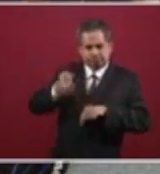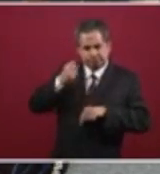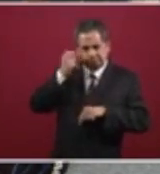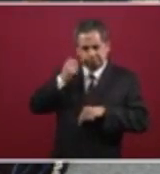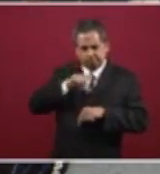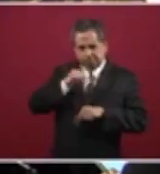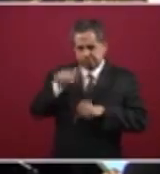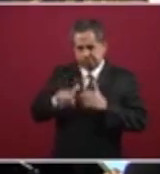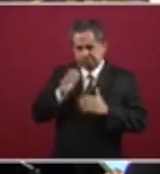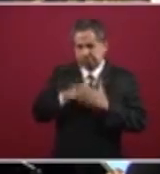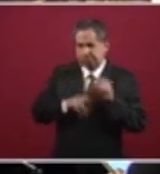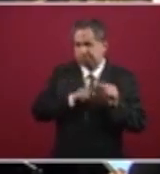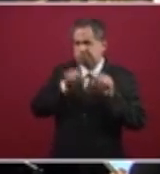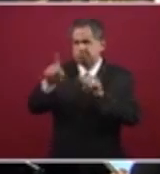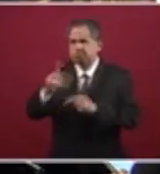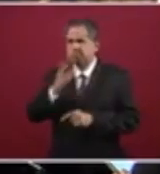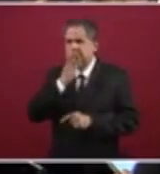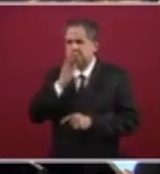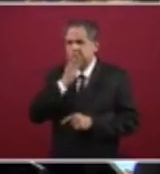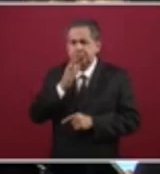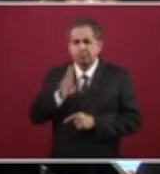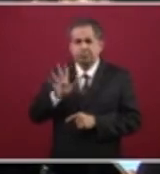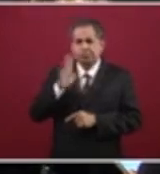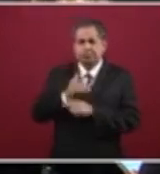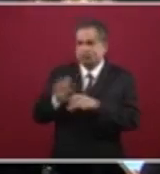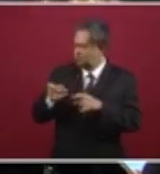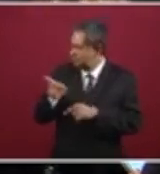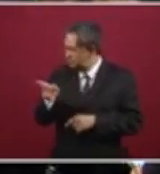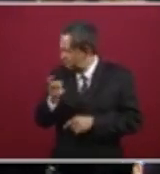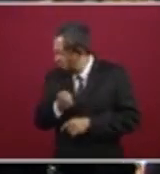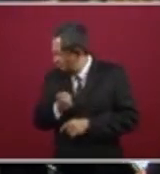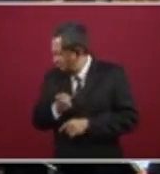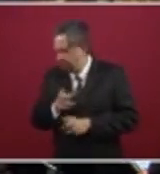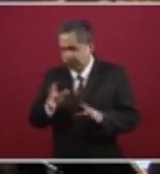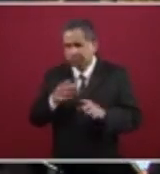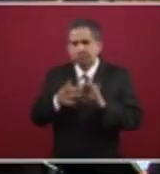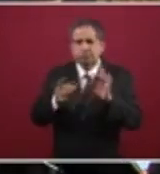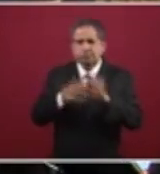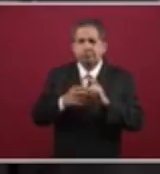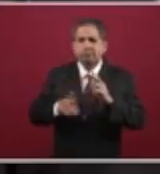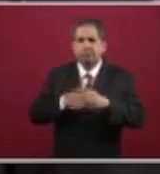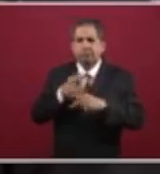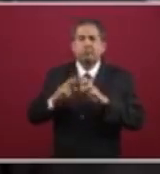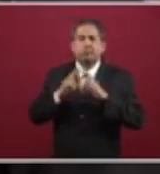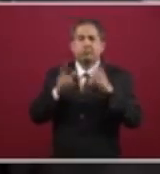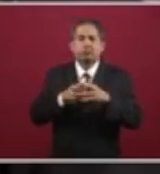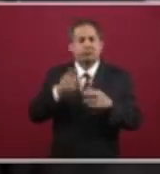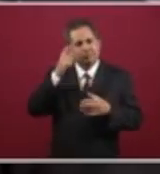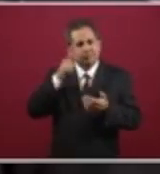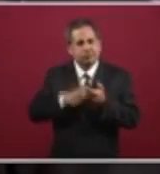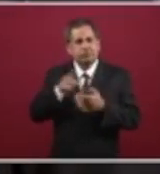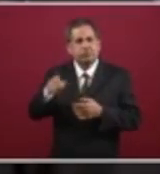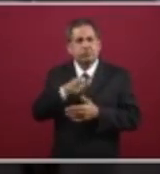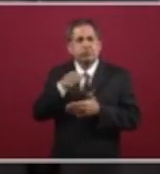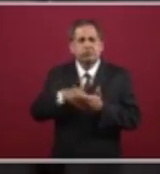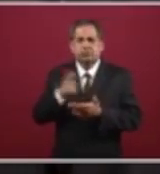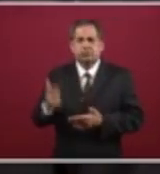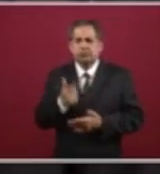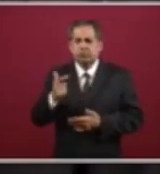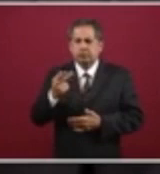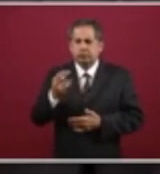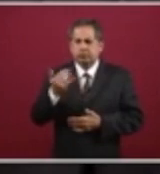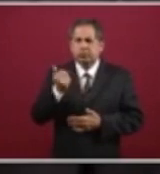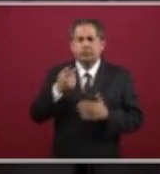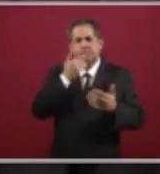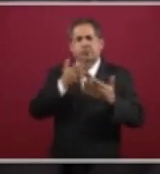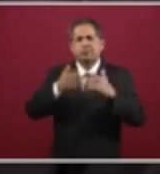van a ir a Sonora. Ese es el informe, ¿verdad? Sí, van a tener una reunión, creo que en Guaymas, me parece. Muy